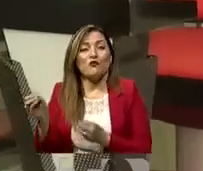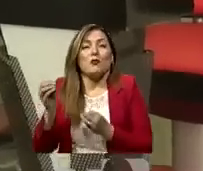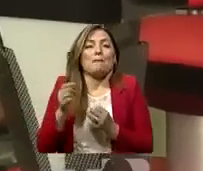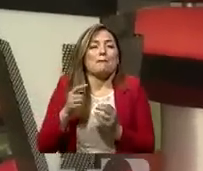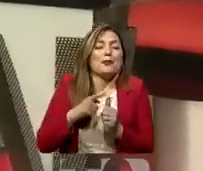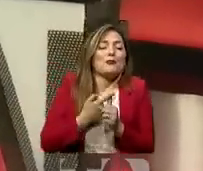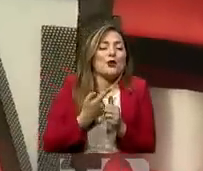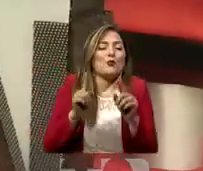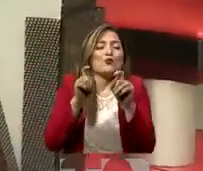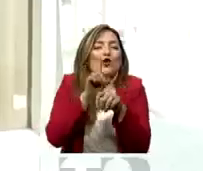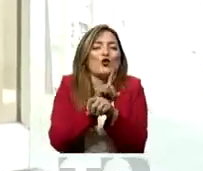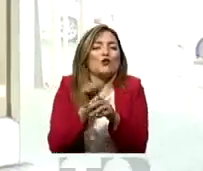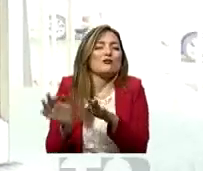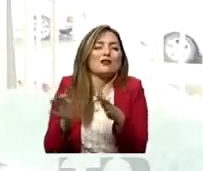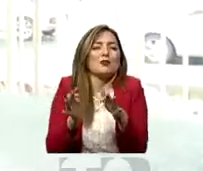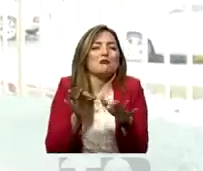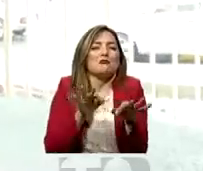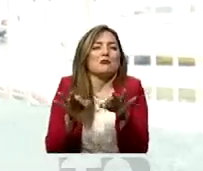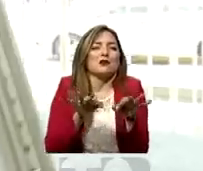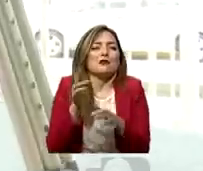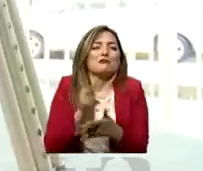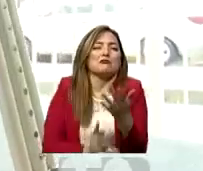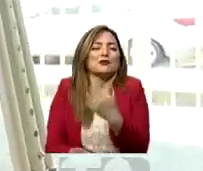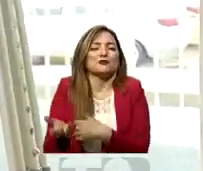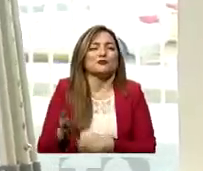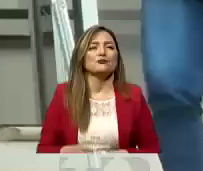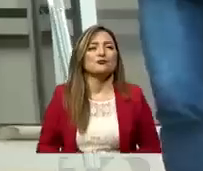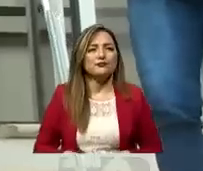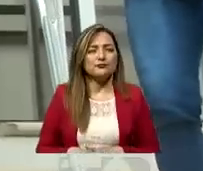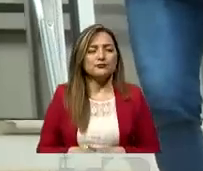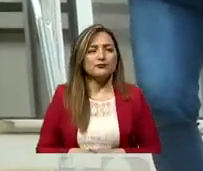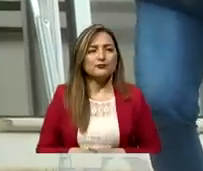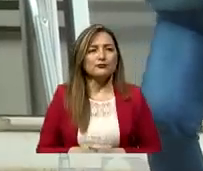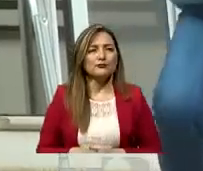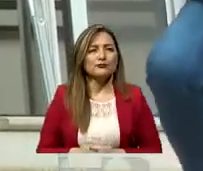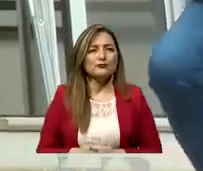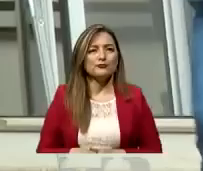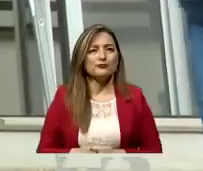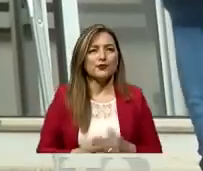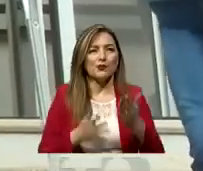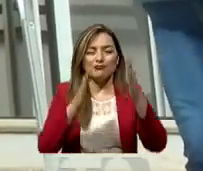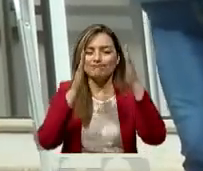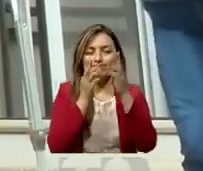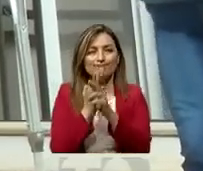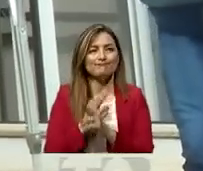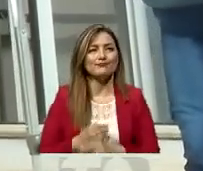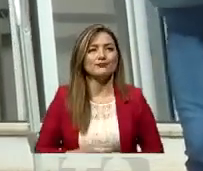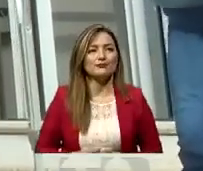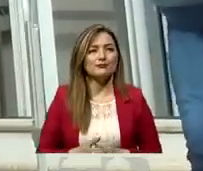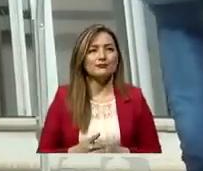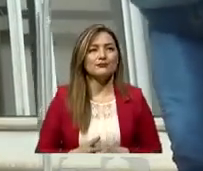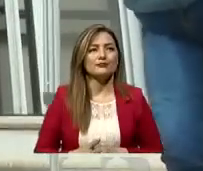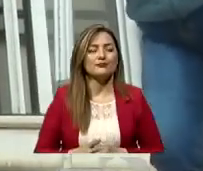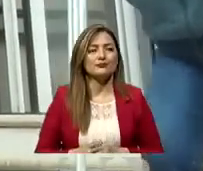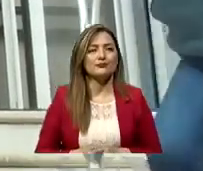que primero deben consultar al médico tratante para explicar lo sucedido en este caso. Estaremos pendientes de la respuesta. Alberto